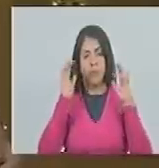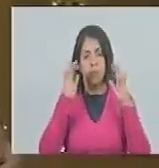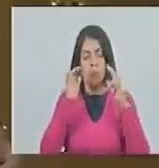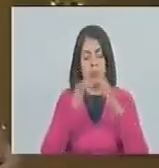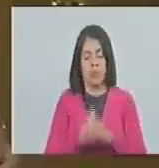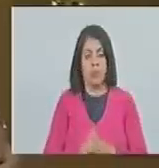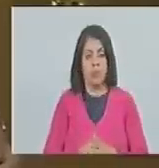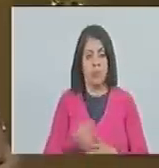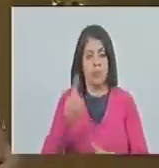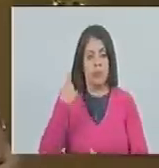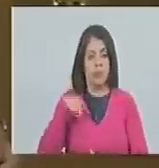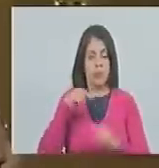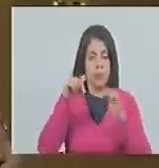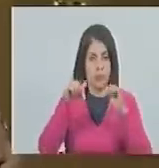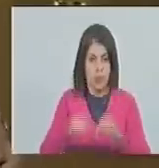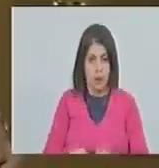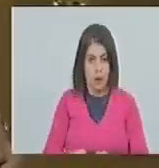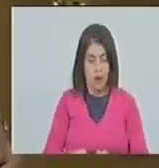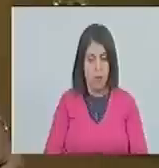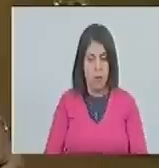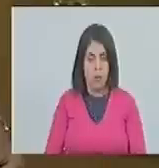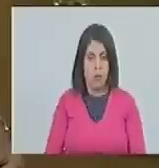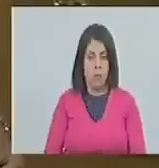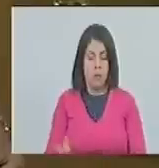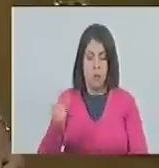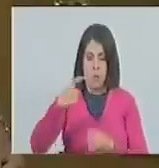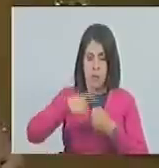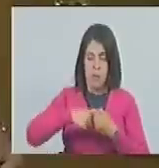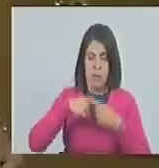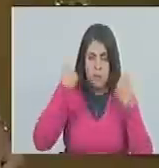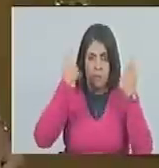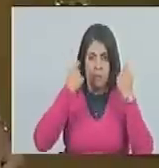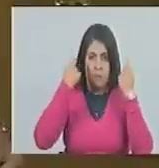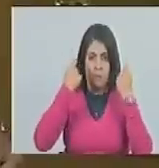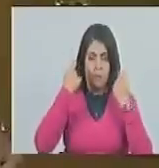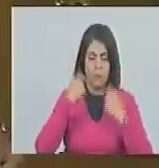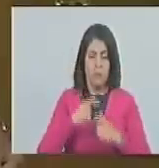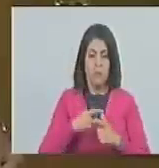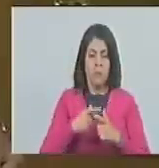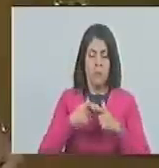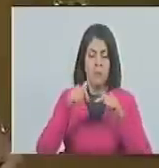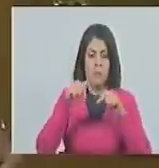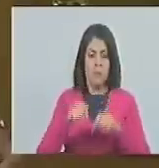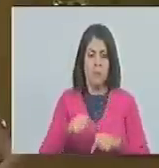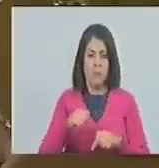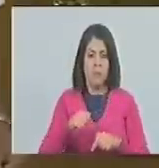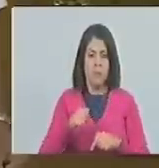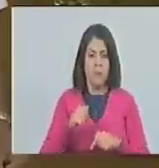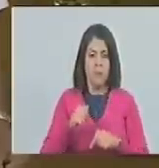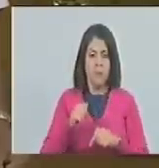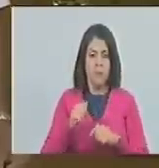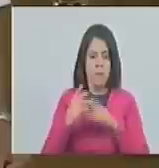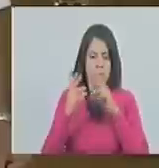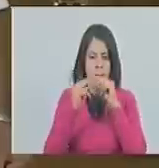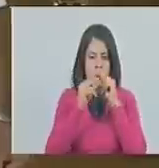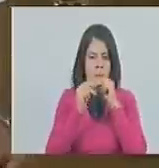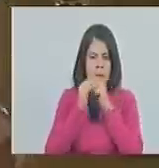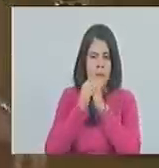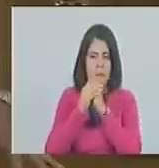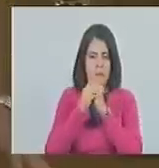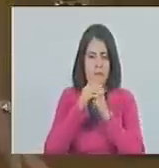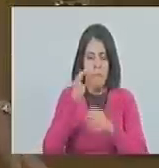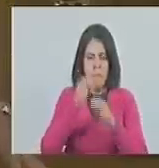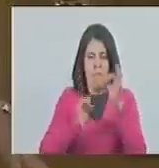al evento de ayer y convocar a las personas que ya se han sumado a esta campaña. Yo he estado hablando con la familia, he estado hablando